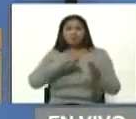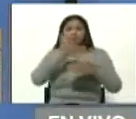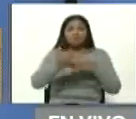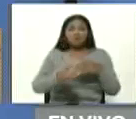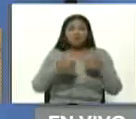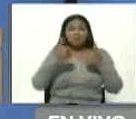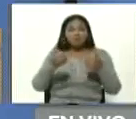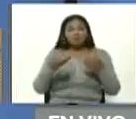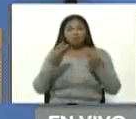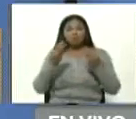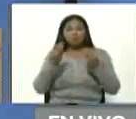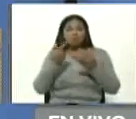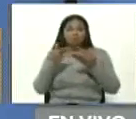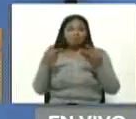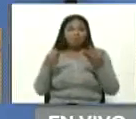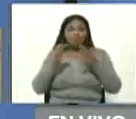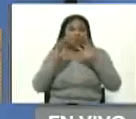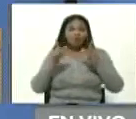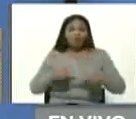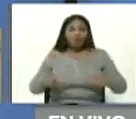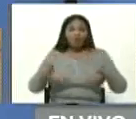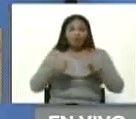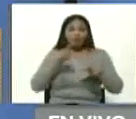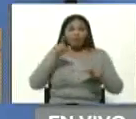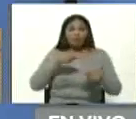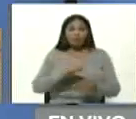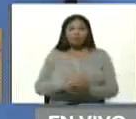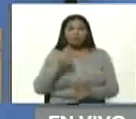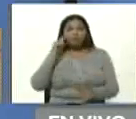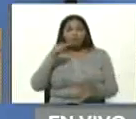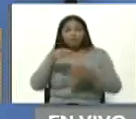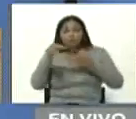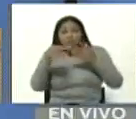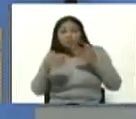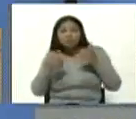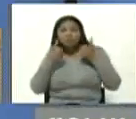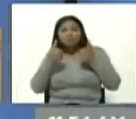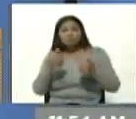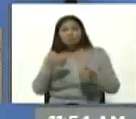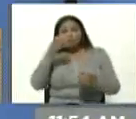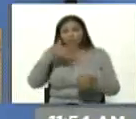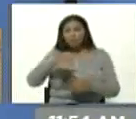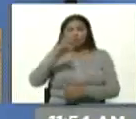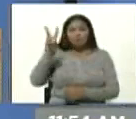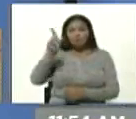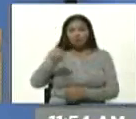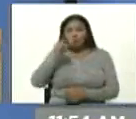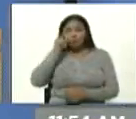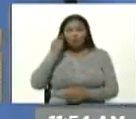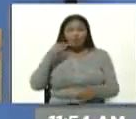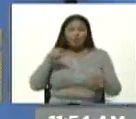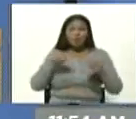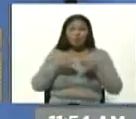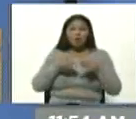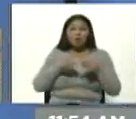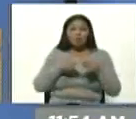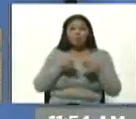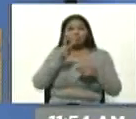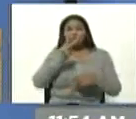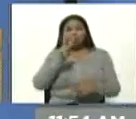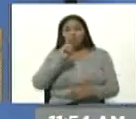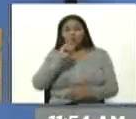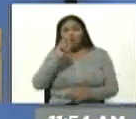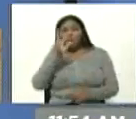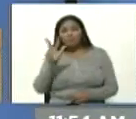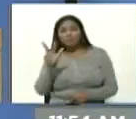planificada en muchos de los sitios, bien detallada. El pueblo venezolano, salvo dos o tres